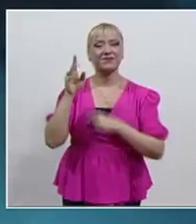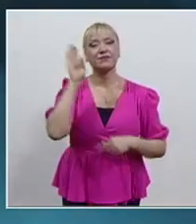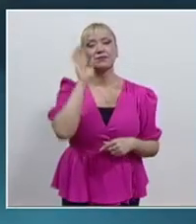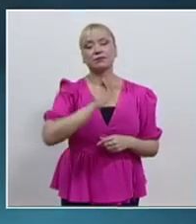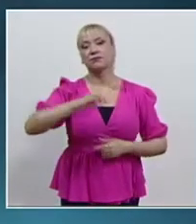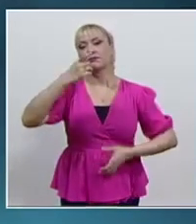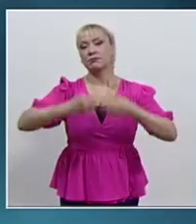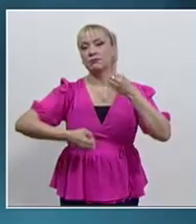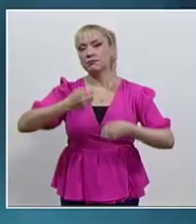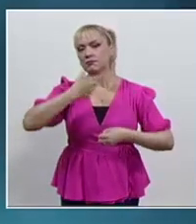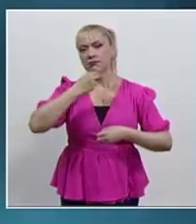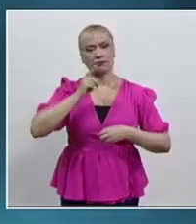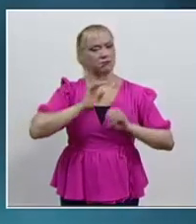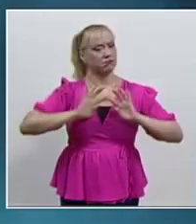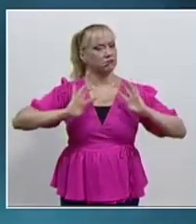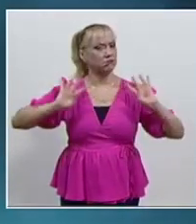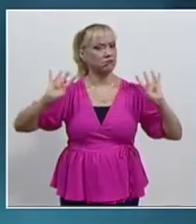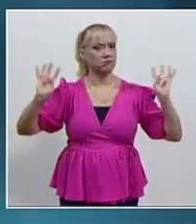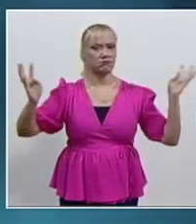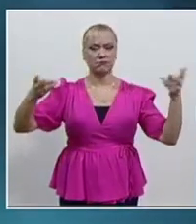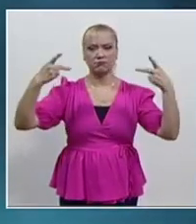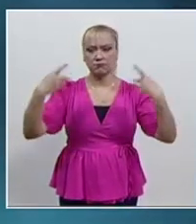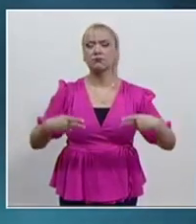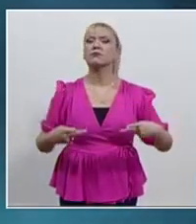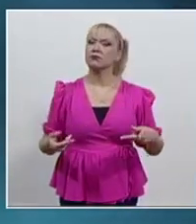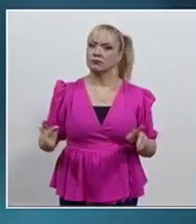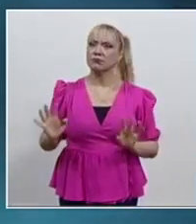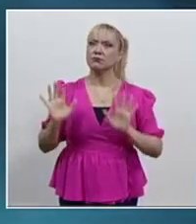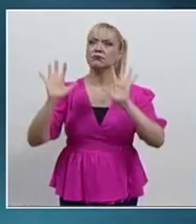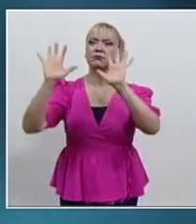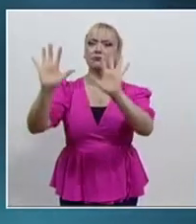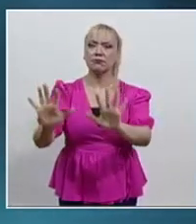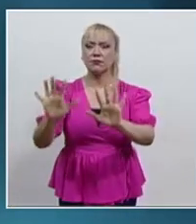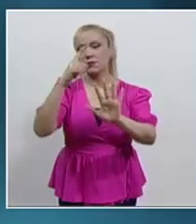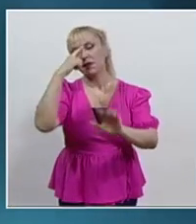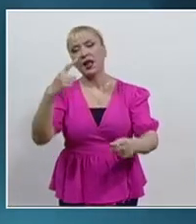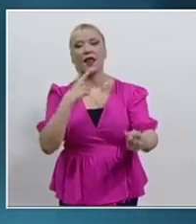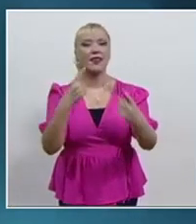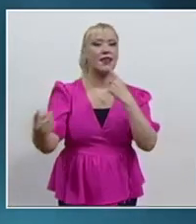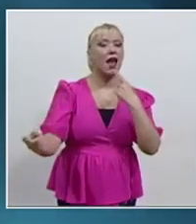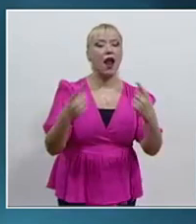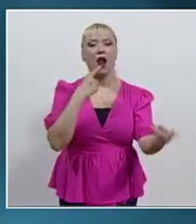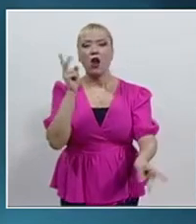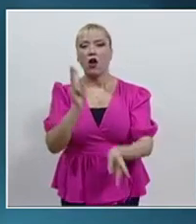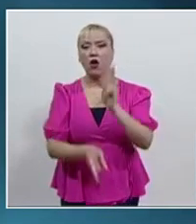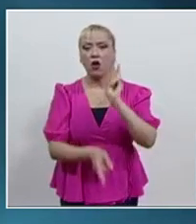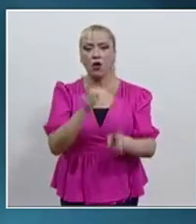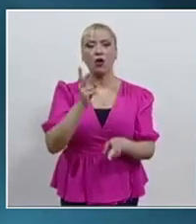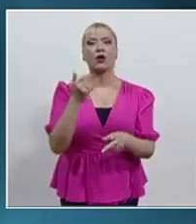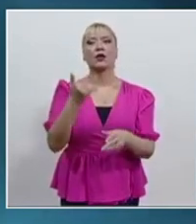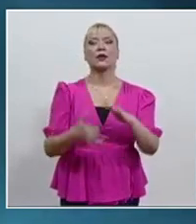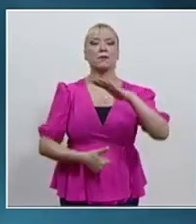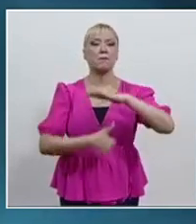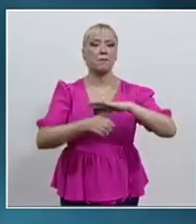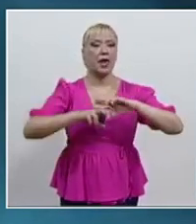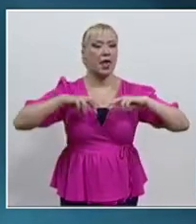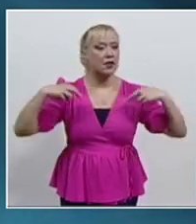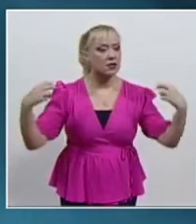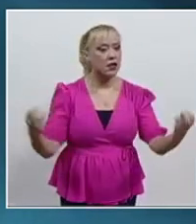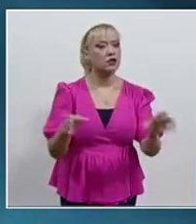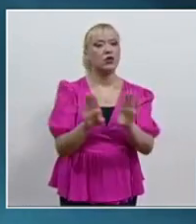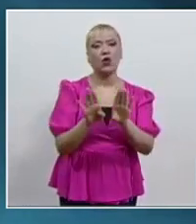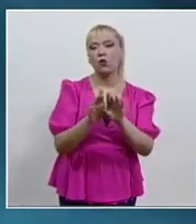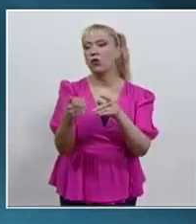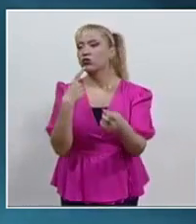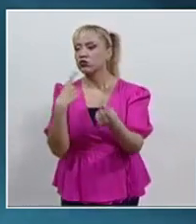de la Suprema Corte de Justicia de la Nación participarán en un panel de diálogo. También habrá mesas de trabajo y reflexión entre la